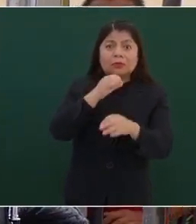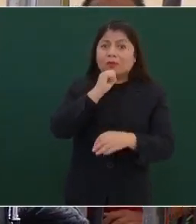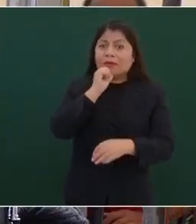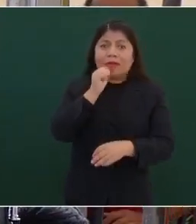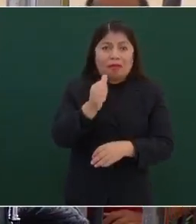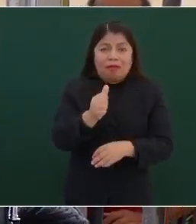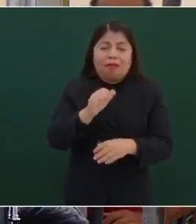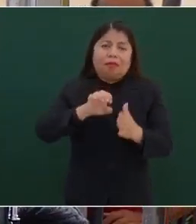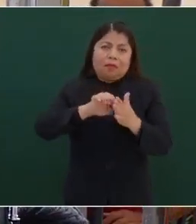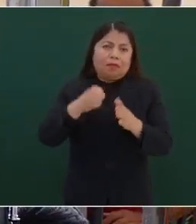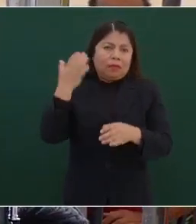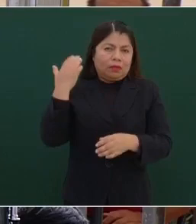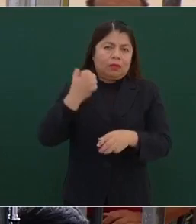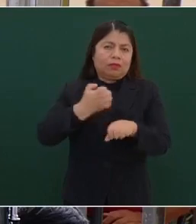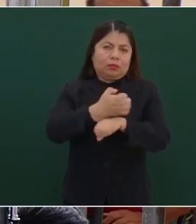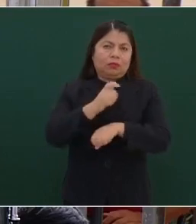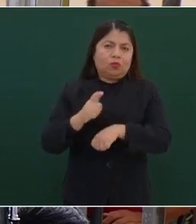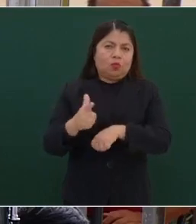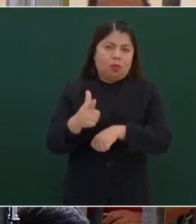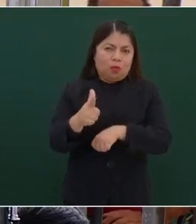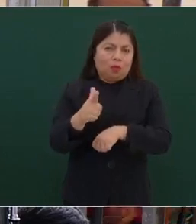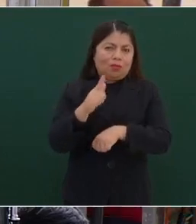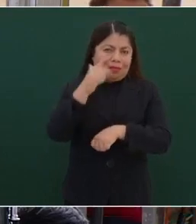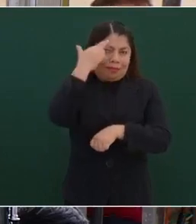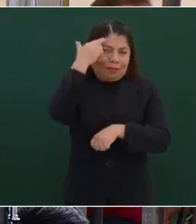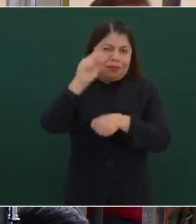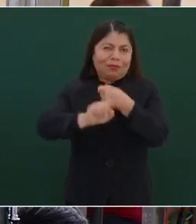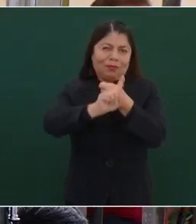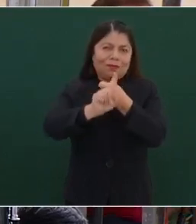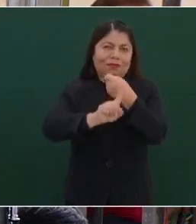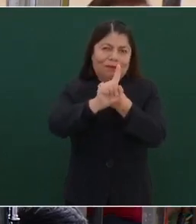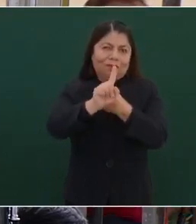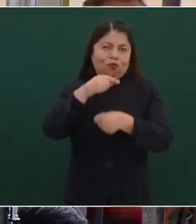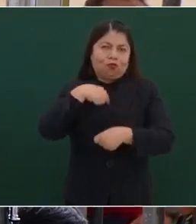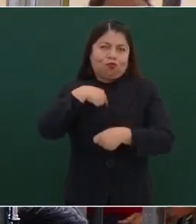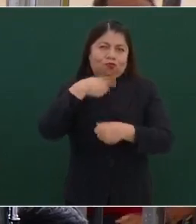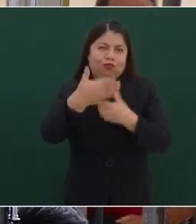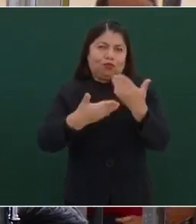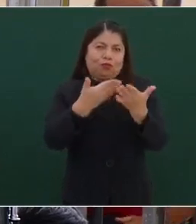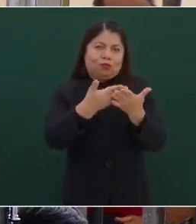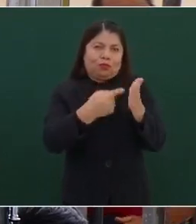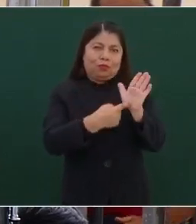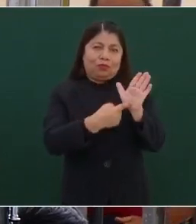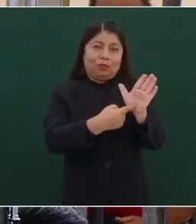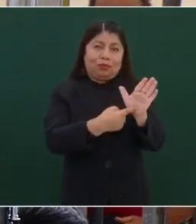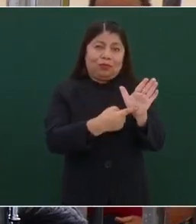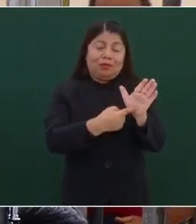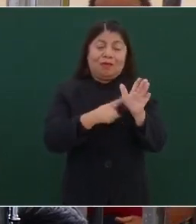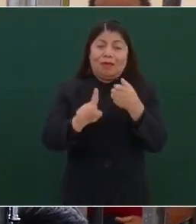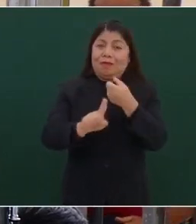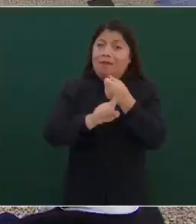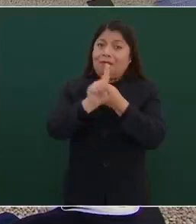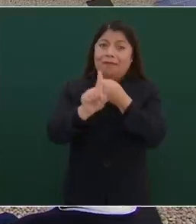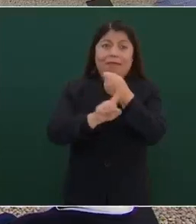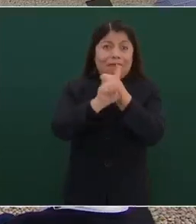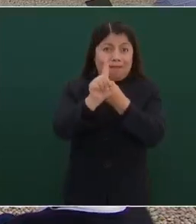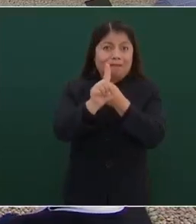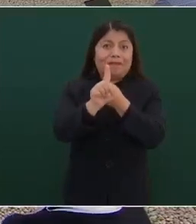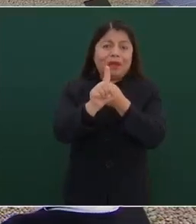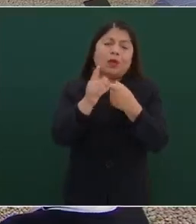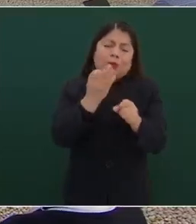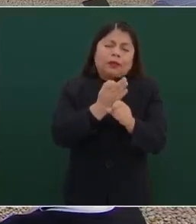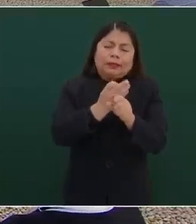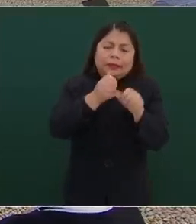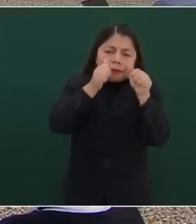Cervantino, y ya la Secretaría de Cultura lo está atendiendo ese tema, porque sí le preocupó ese tema, ¿no? Y ocurre lo mismo, está ocurriendo en otras empresas